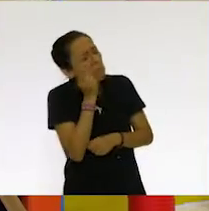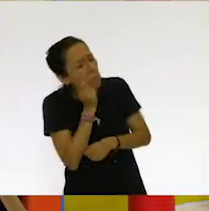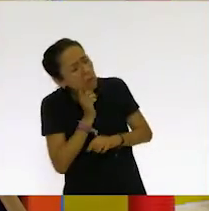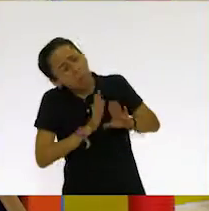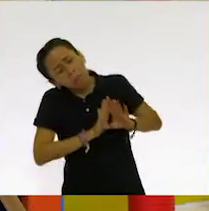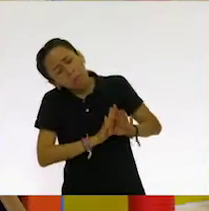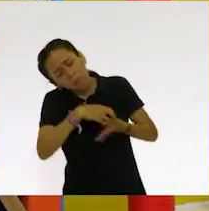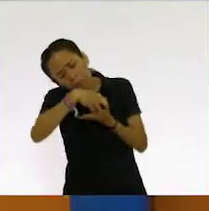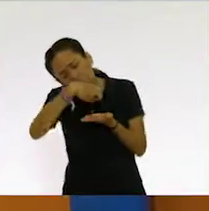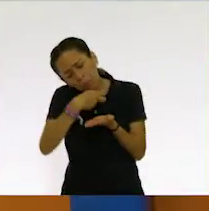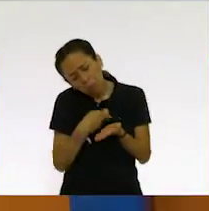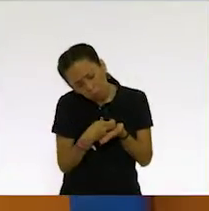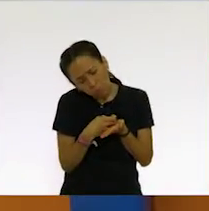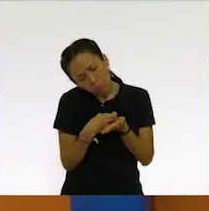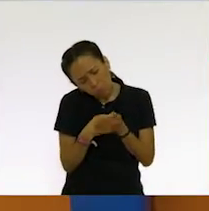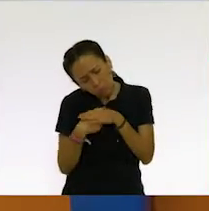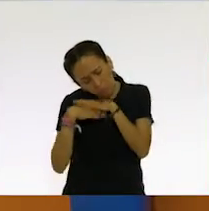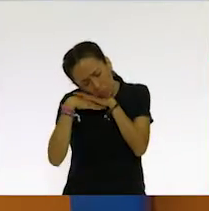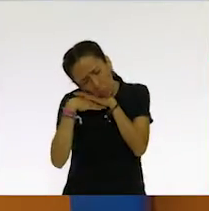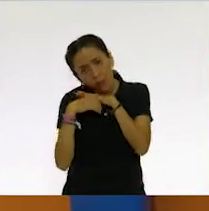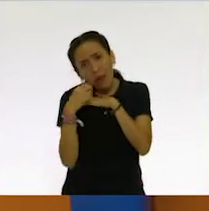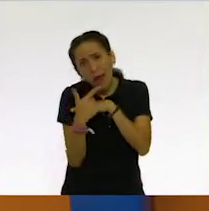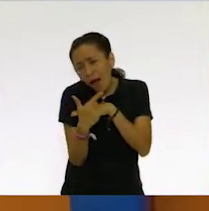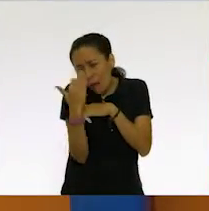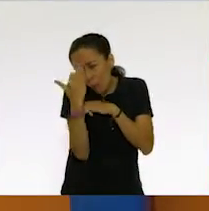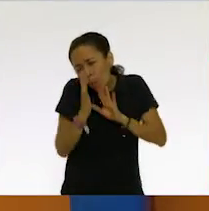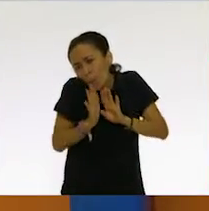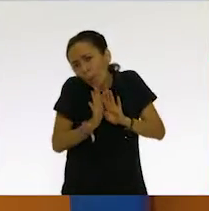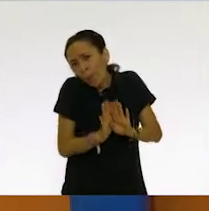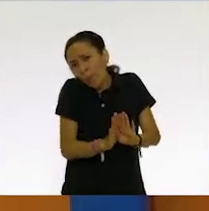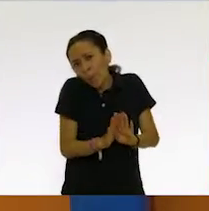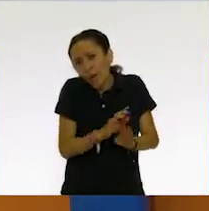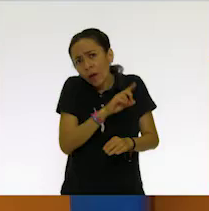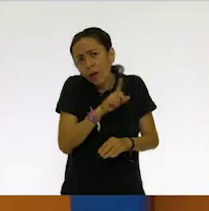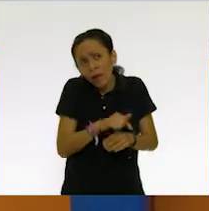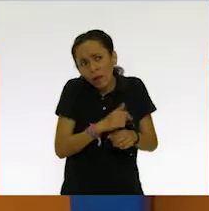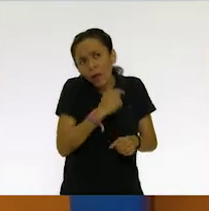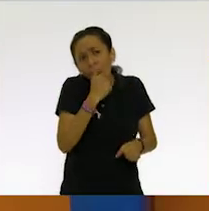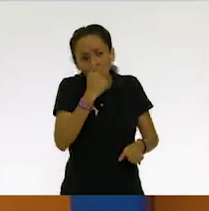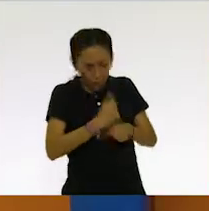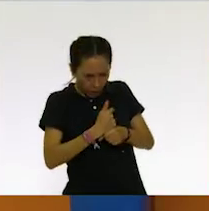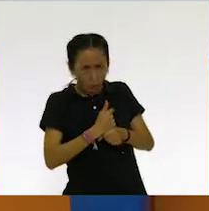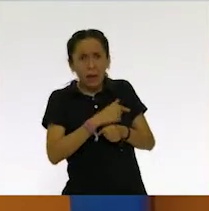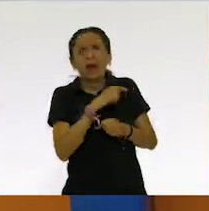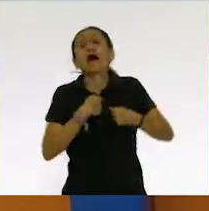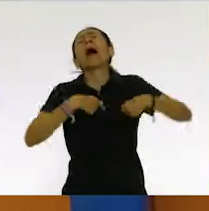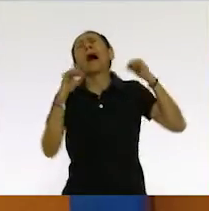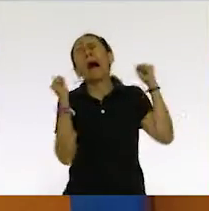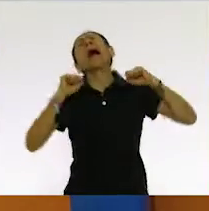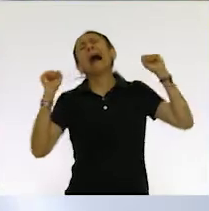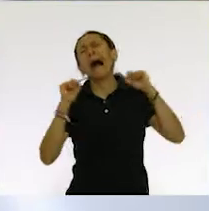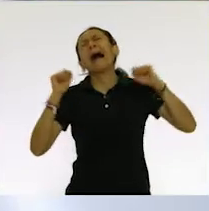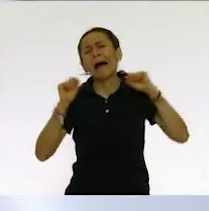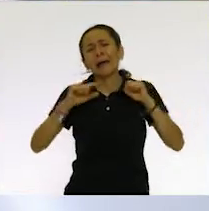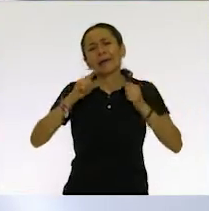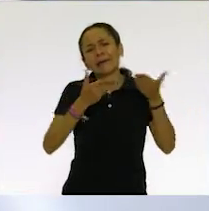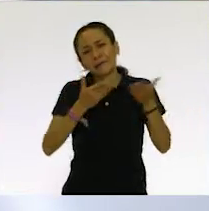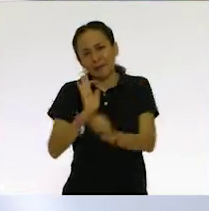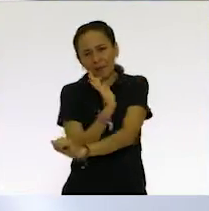lo sentí detrás de mí y entonces empecé a correr, a correr, a correr y por eso se me hizo un poco tarde. Oye, Oscar, ¿y no habrá sido un perro?